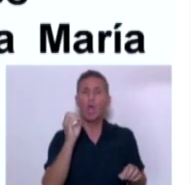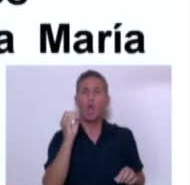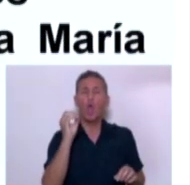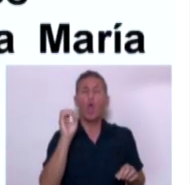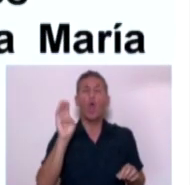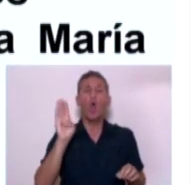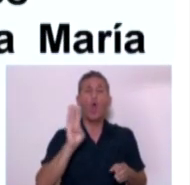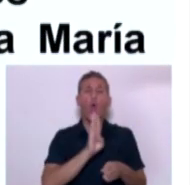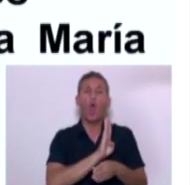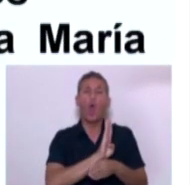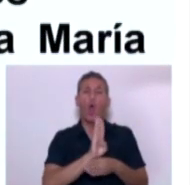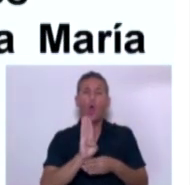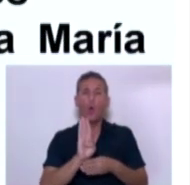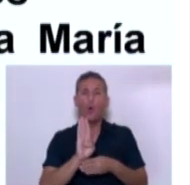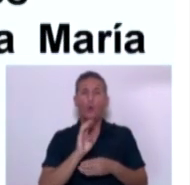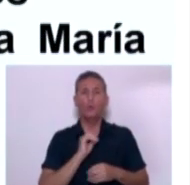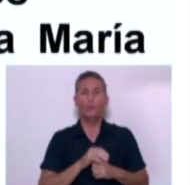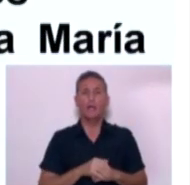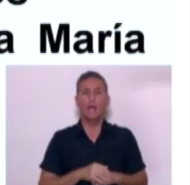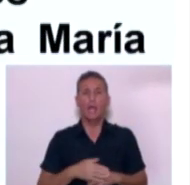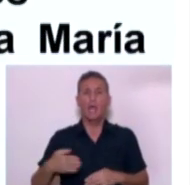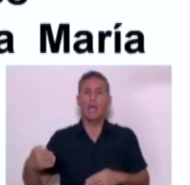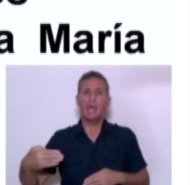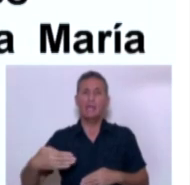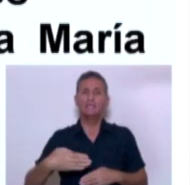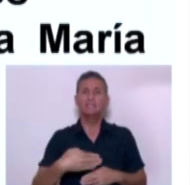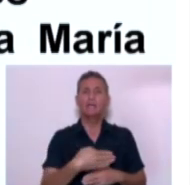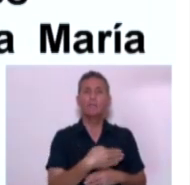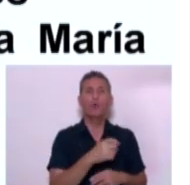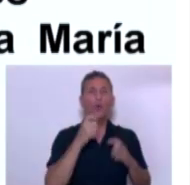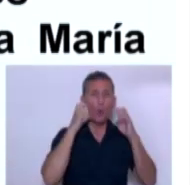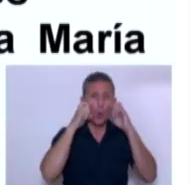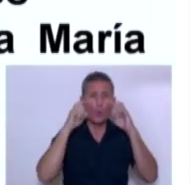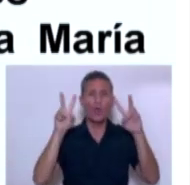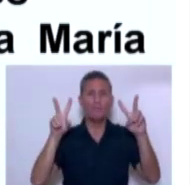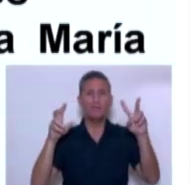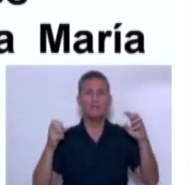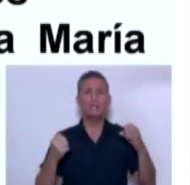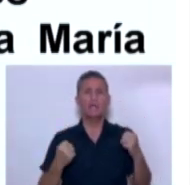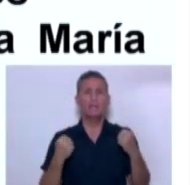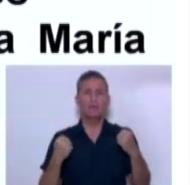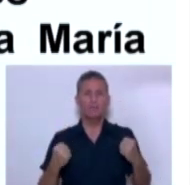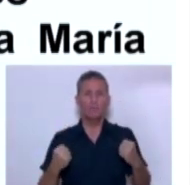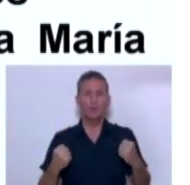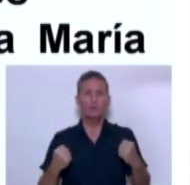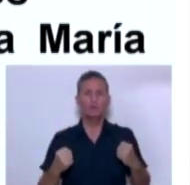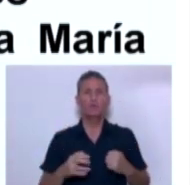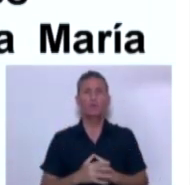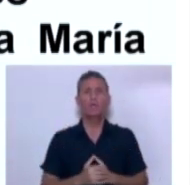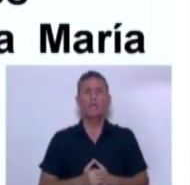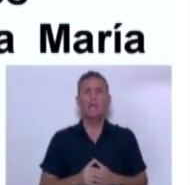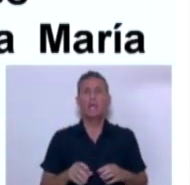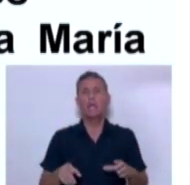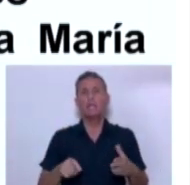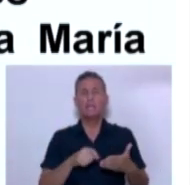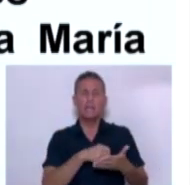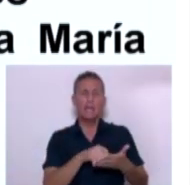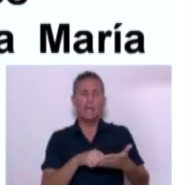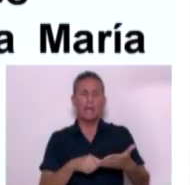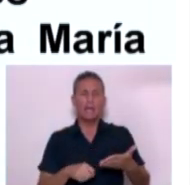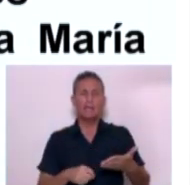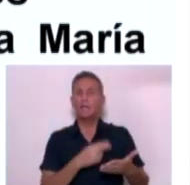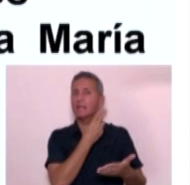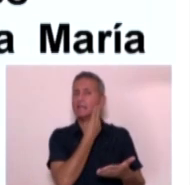tipos de textos que les sugiero es la obra El Salmón, una vida de peligros y esfuerzos, y las cartas de Martí a